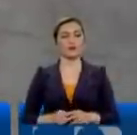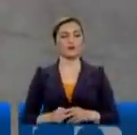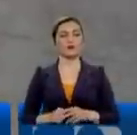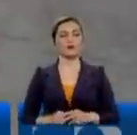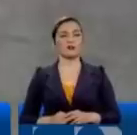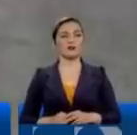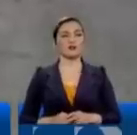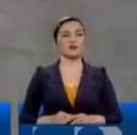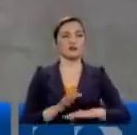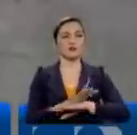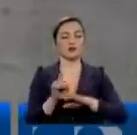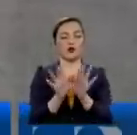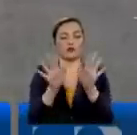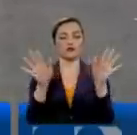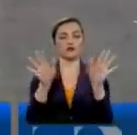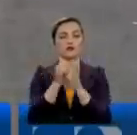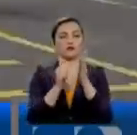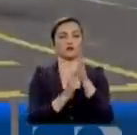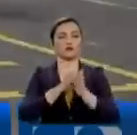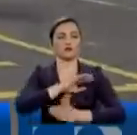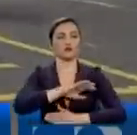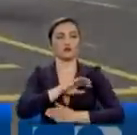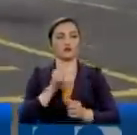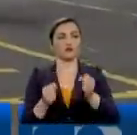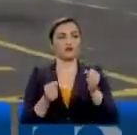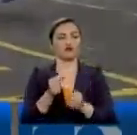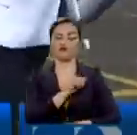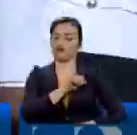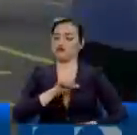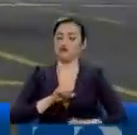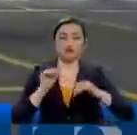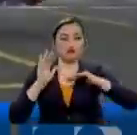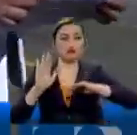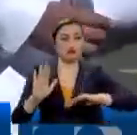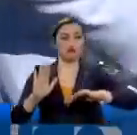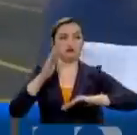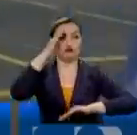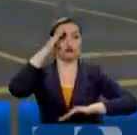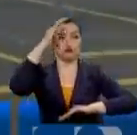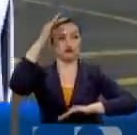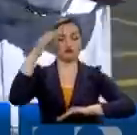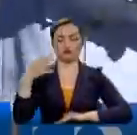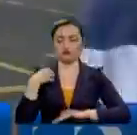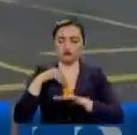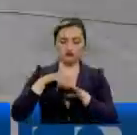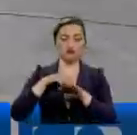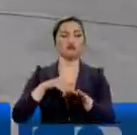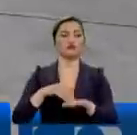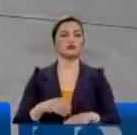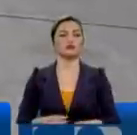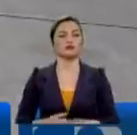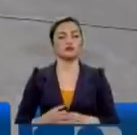Aguirre, director general de la Agencia Metropolitana de Tránsito, resaltó la actitud y compromiso de los funcionarios por garantizar la seguridad